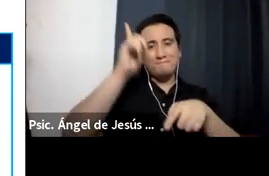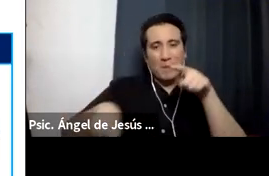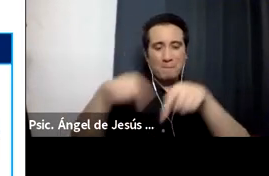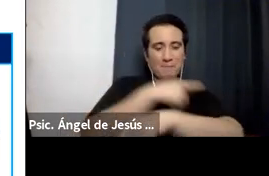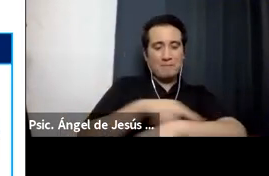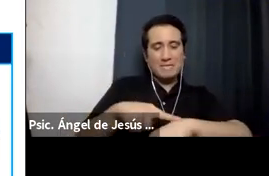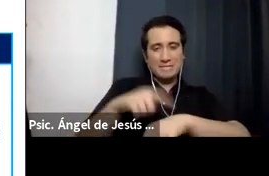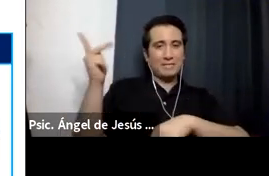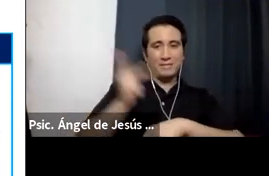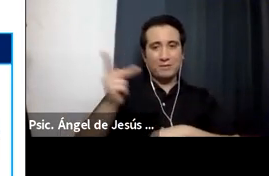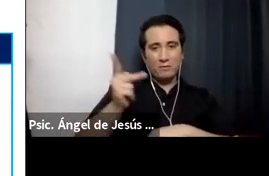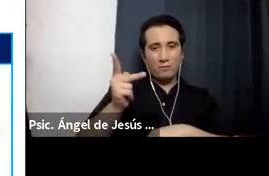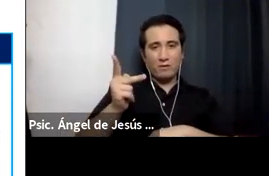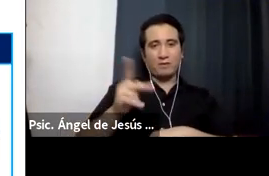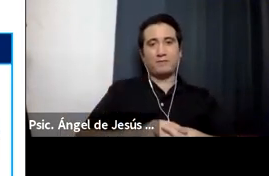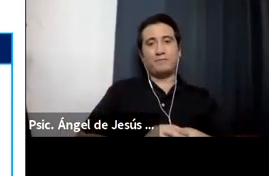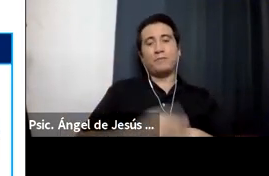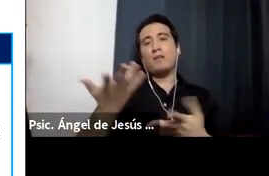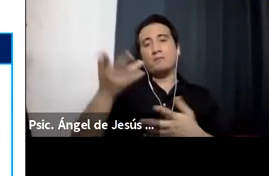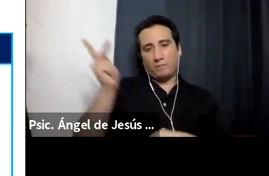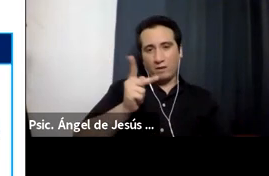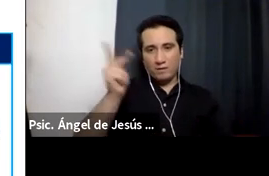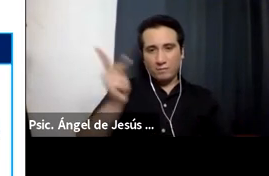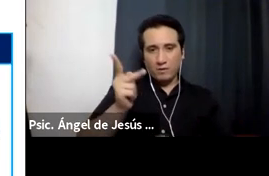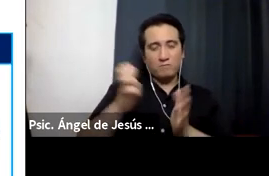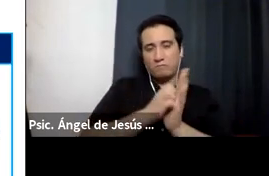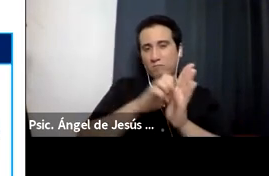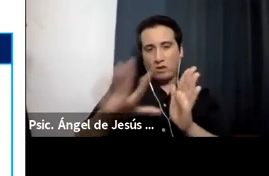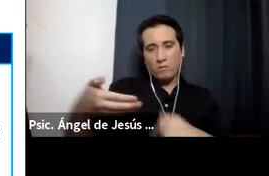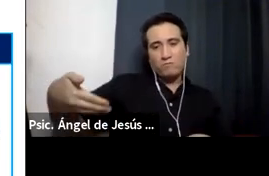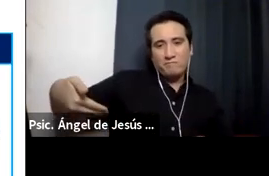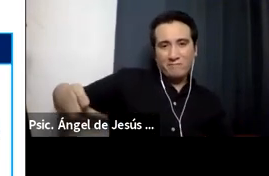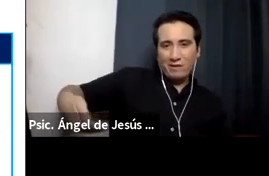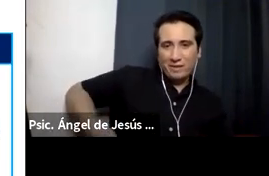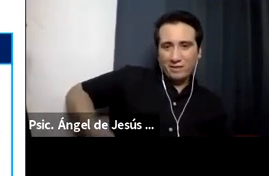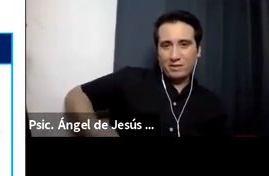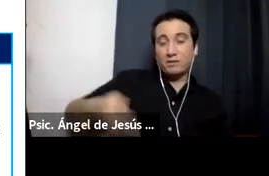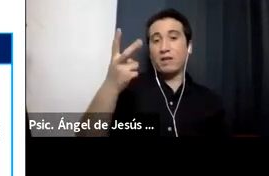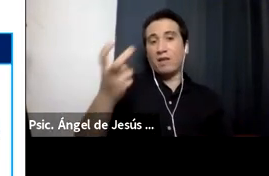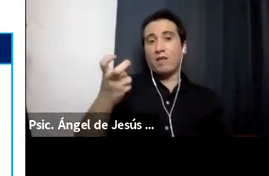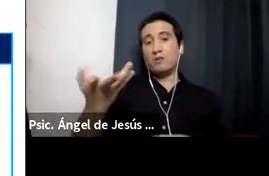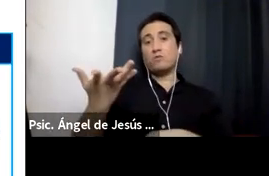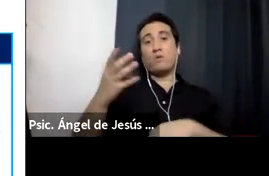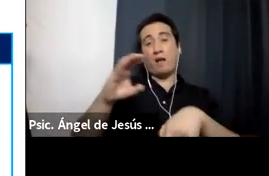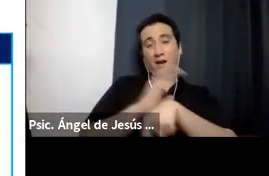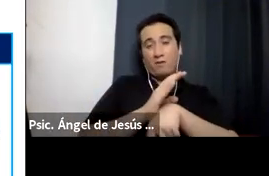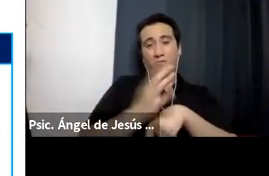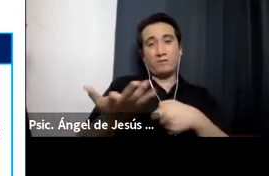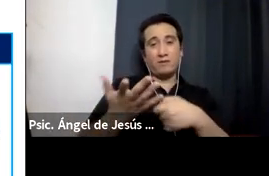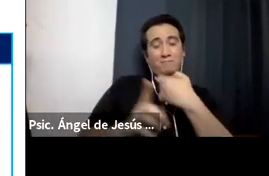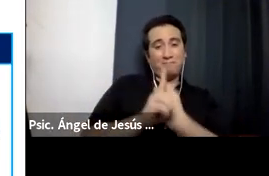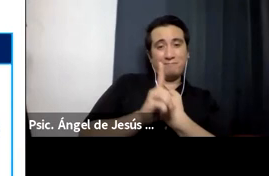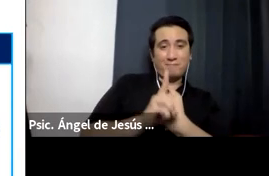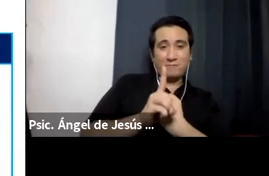traumáticas de miembros inferiores, ¿no? O sea que aparte, por ejemplo, de los accidentes, ¿no? Que esa es una causa o sería una causa traumática para